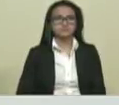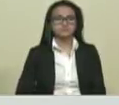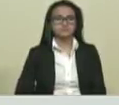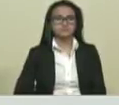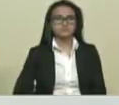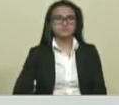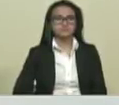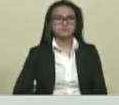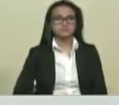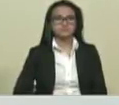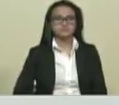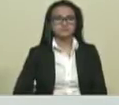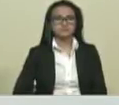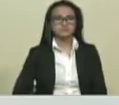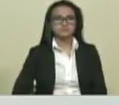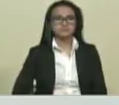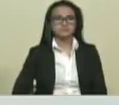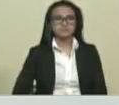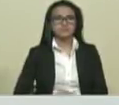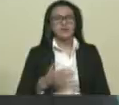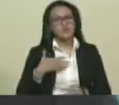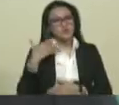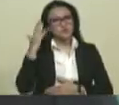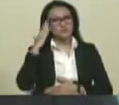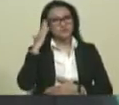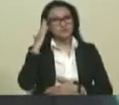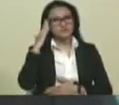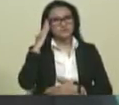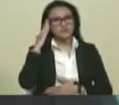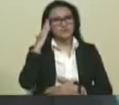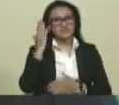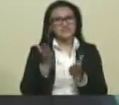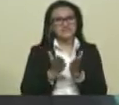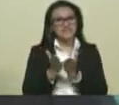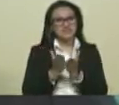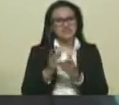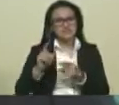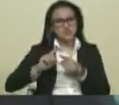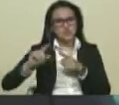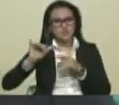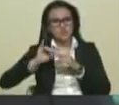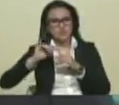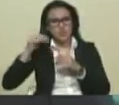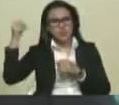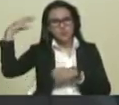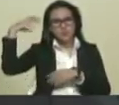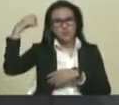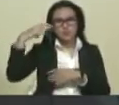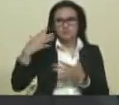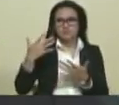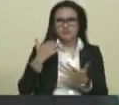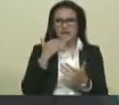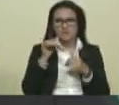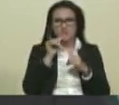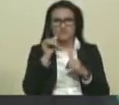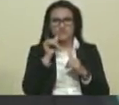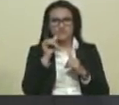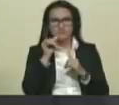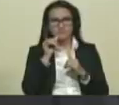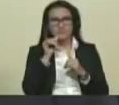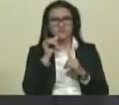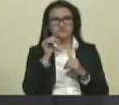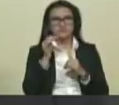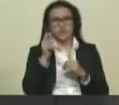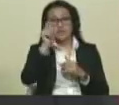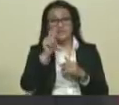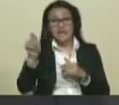buenas tardes, rectora. Quisiera saber las incidencias en cuanto al servicio de energía, pues estuvimos obteniendo información que en lugares